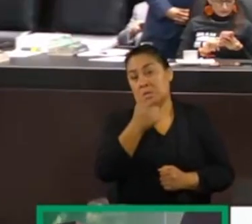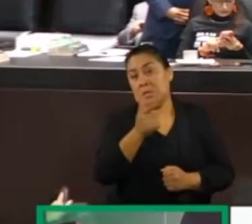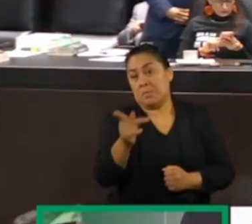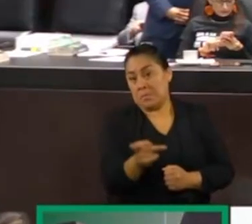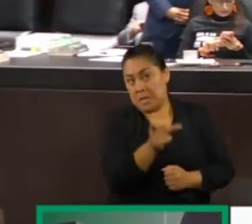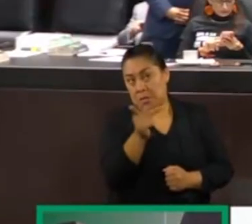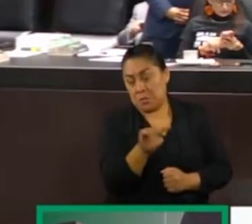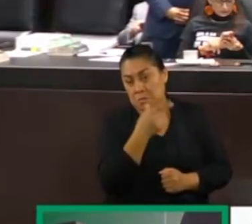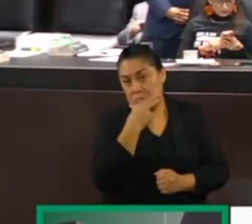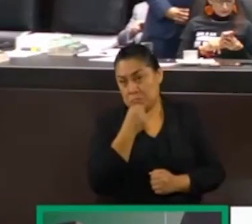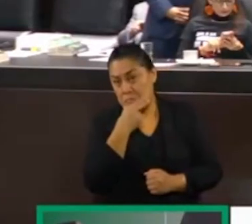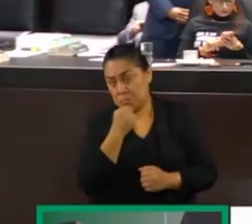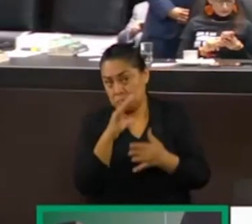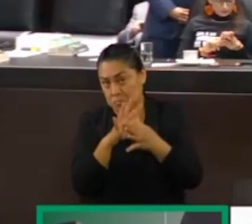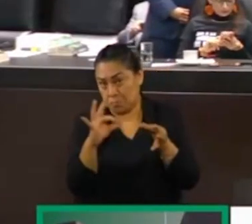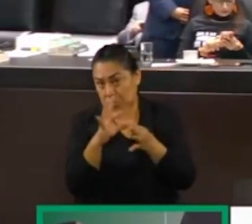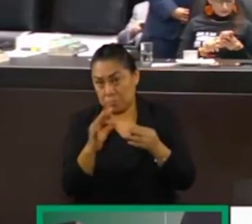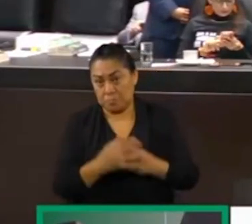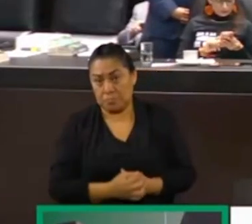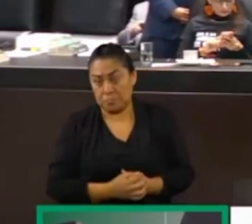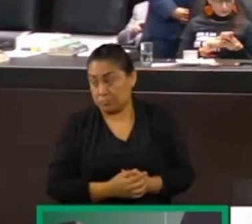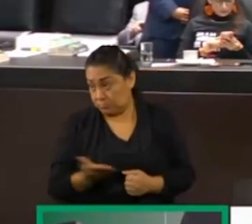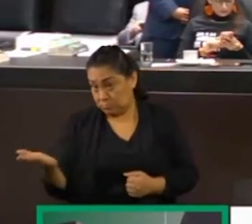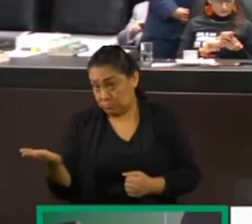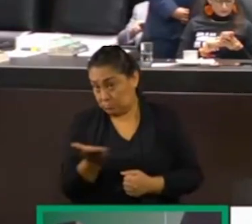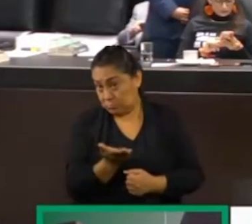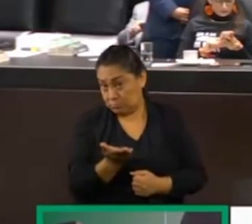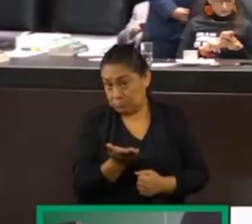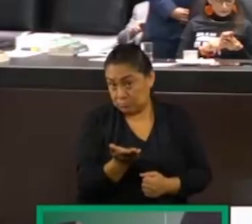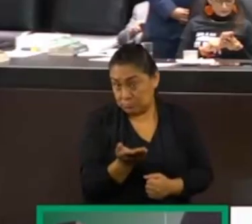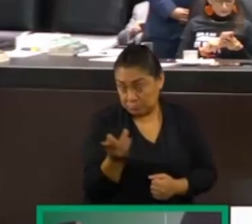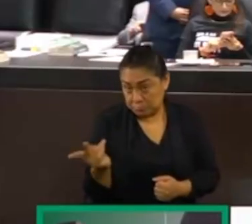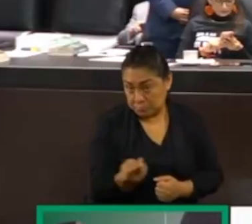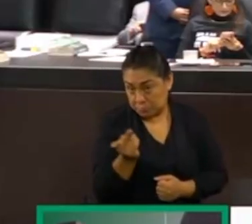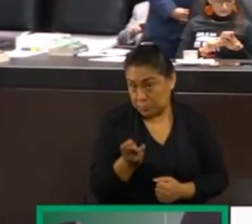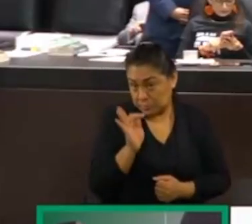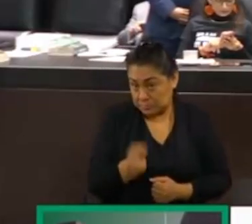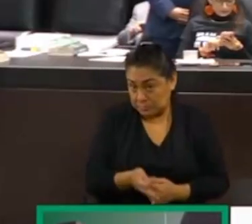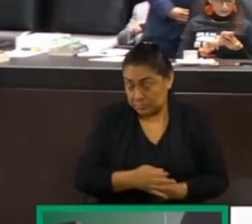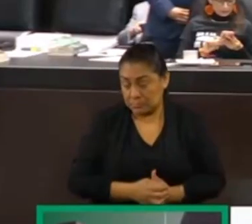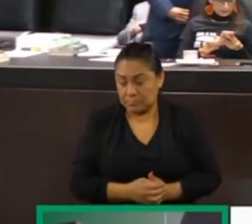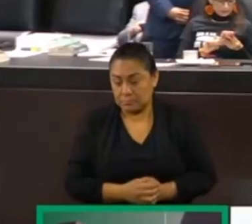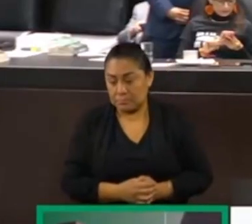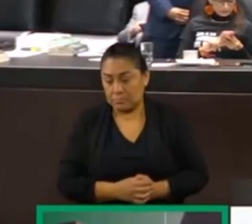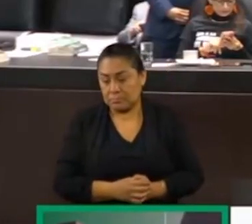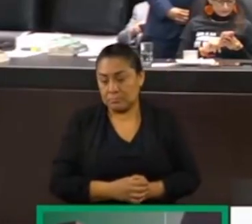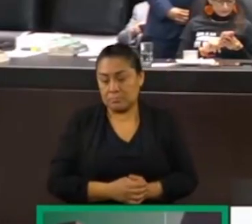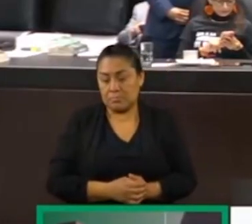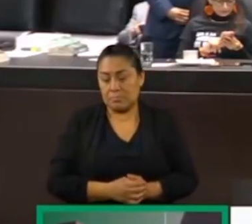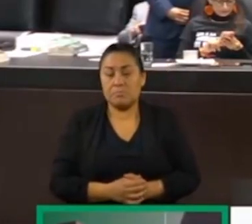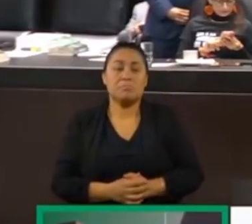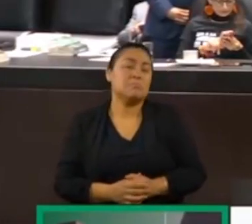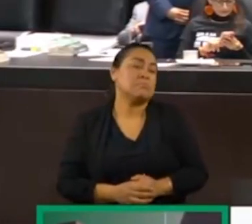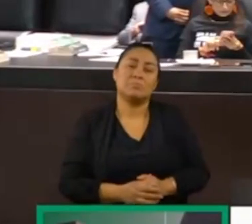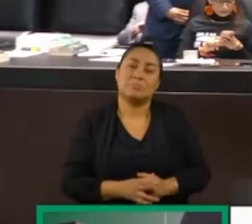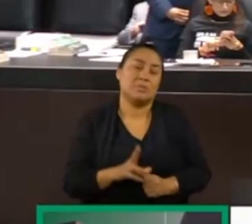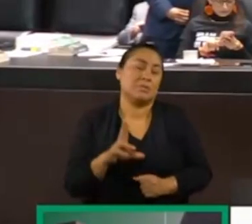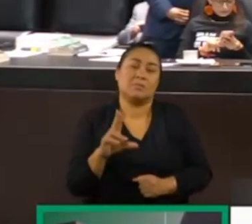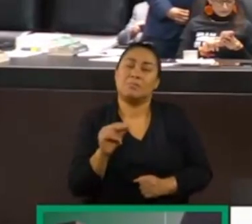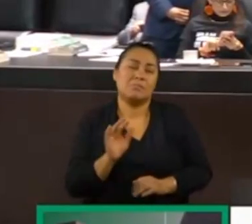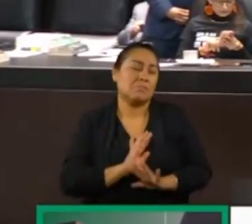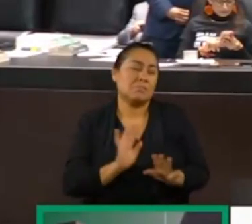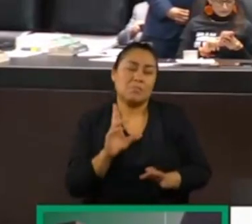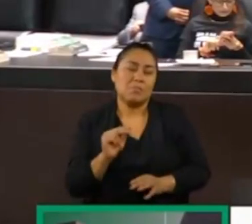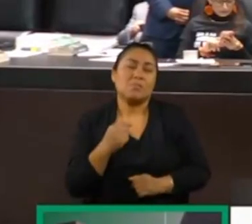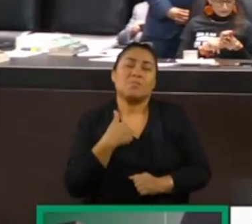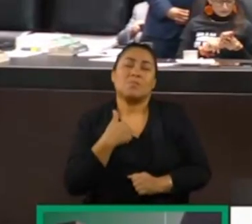al orador. ¿Acepta usted una pregunta, diputado Mejía? No, presidenta, ya contesté preguntas. Y no